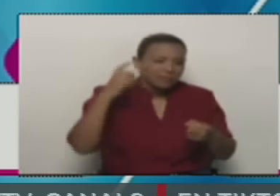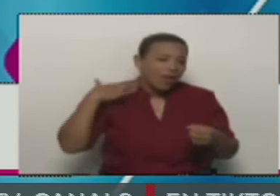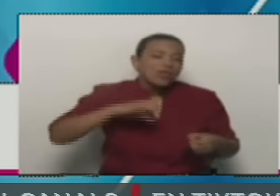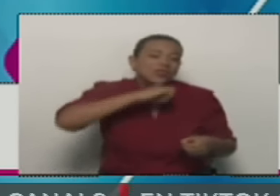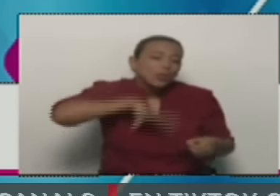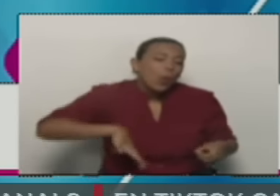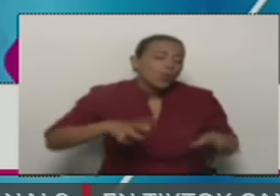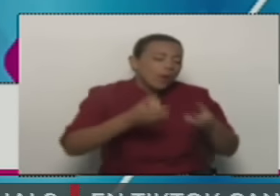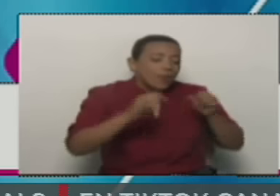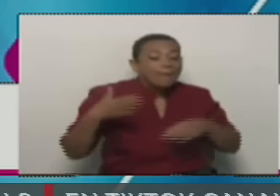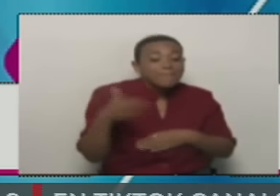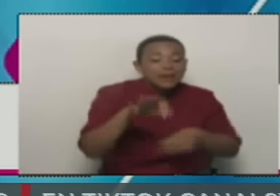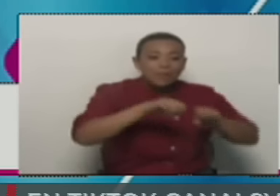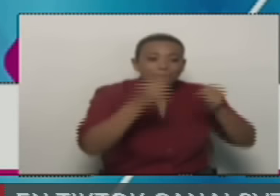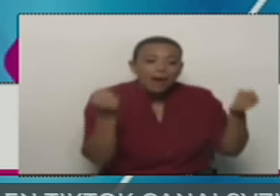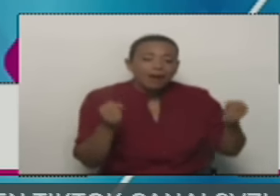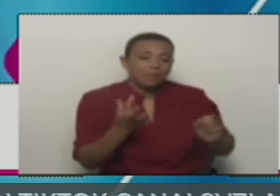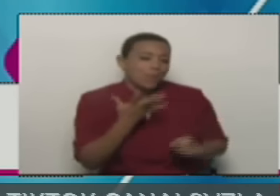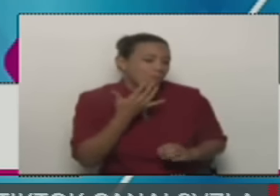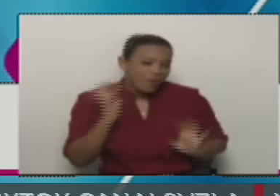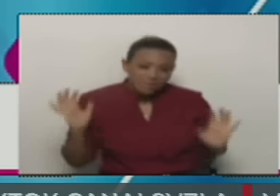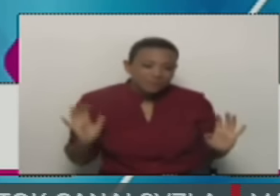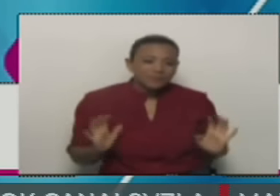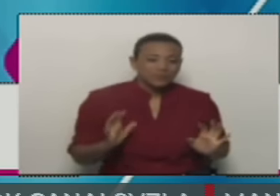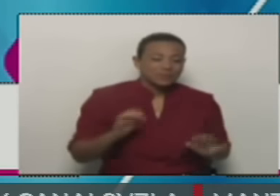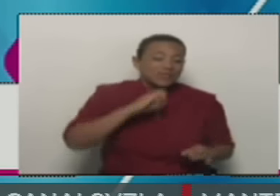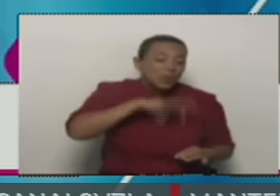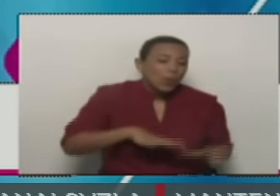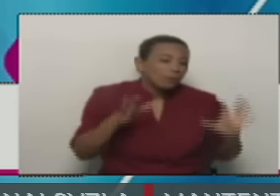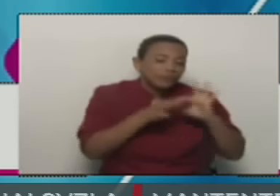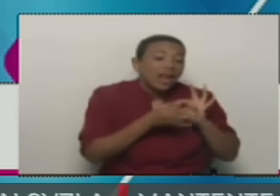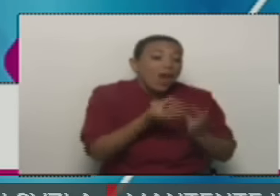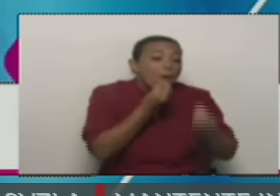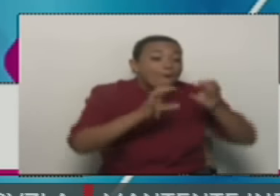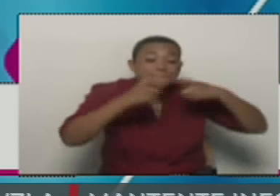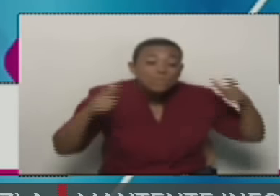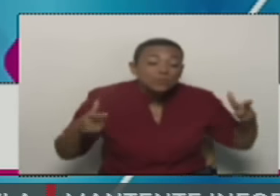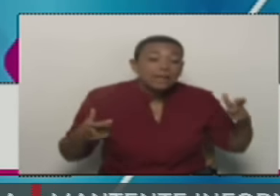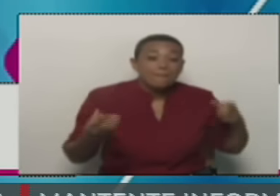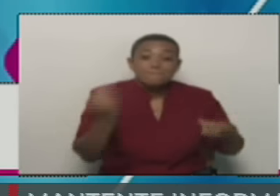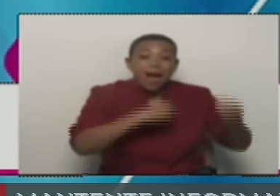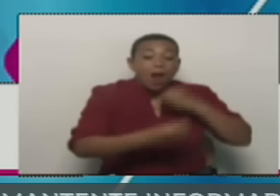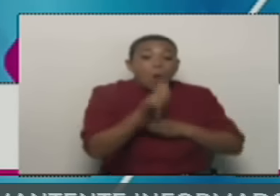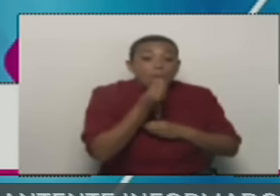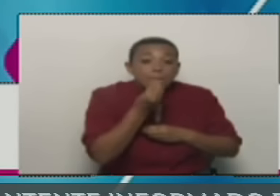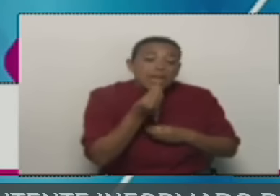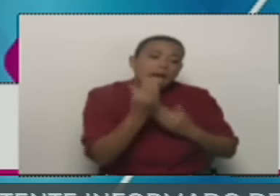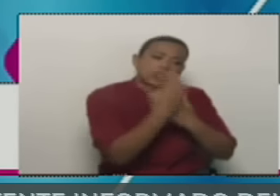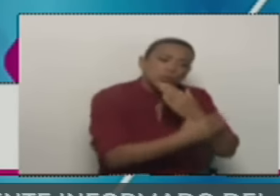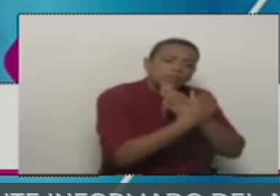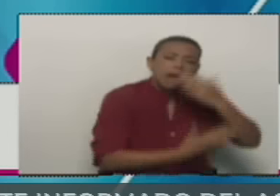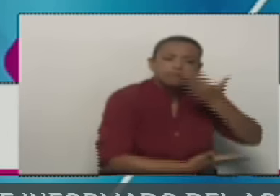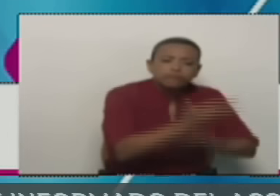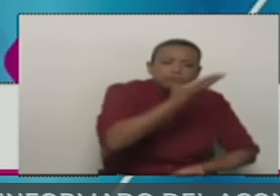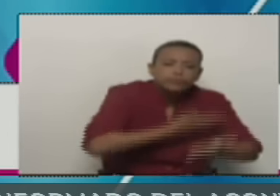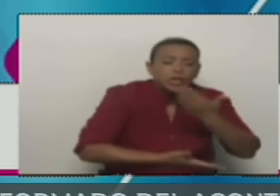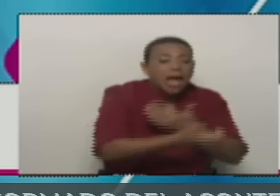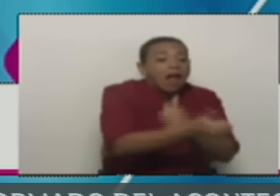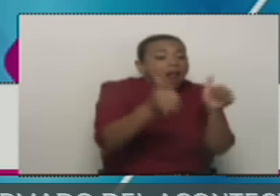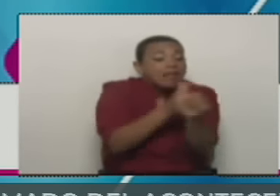multiplicar los peces, multiplicar el alimento, multiplicar la solidaridad, el